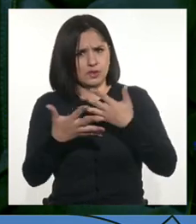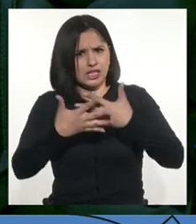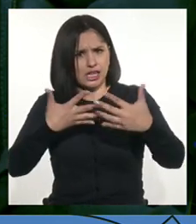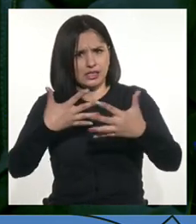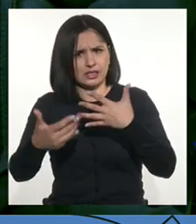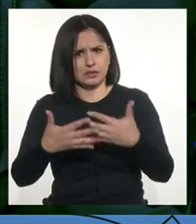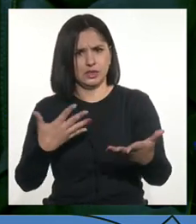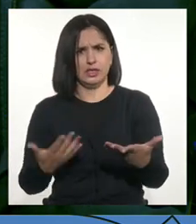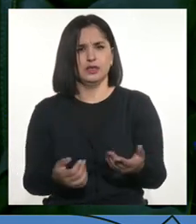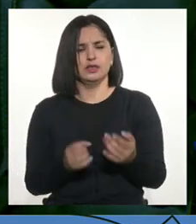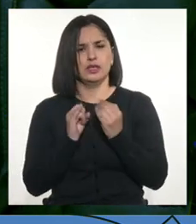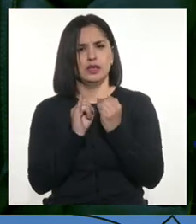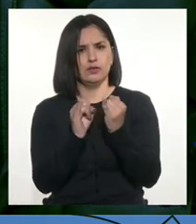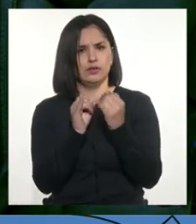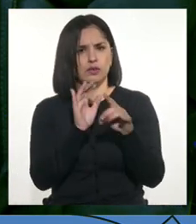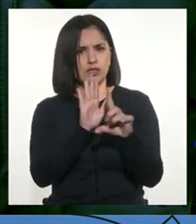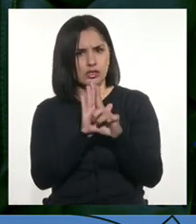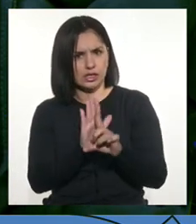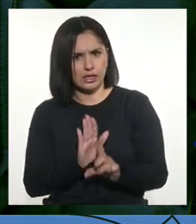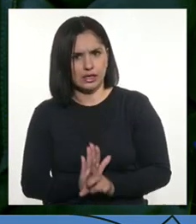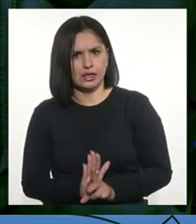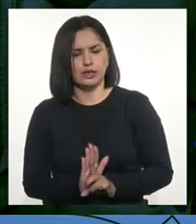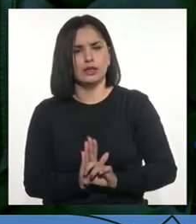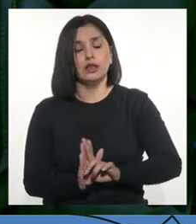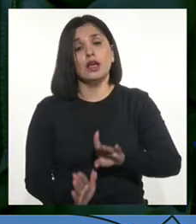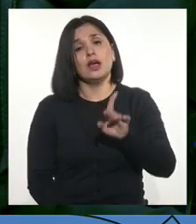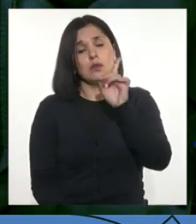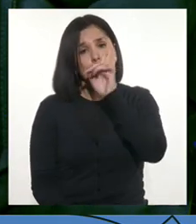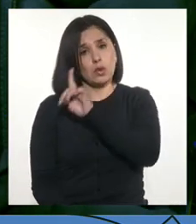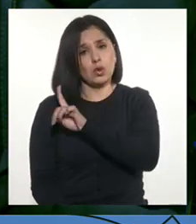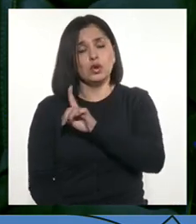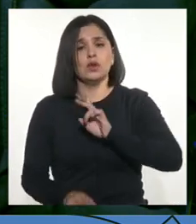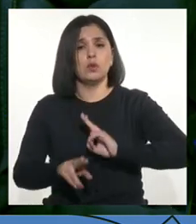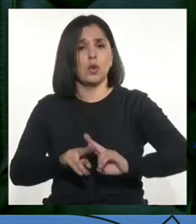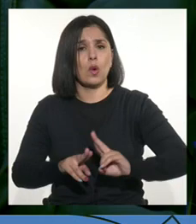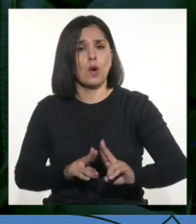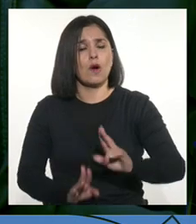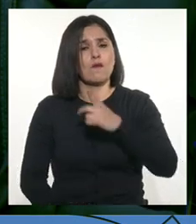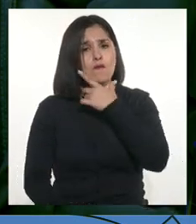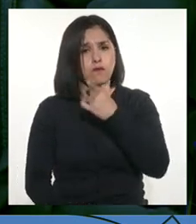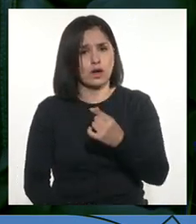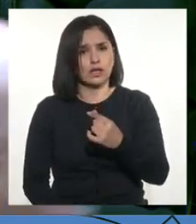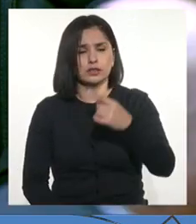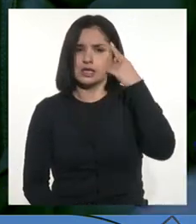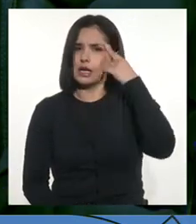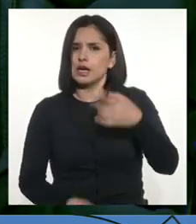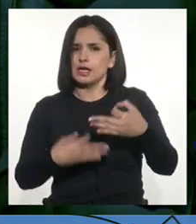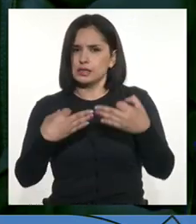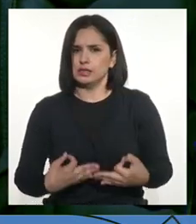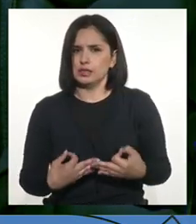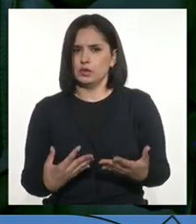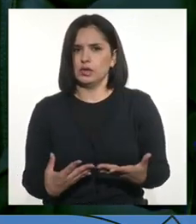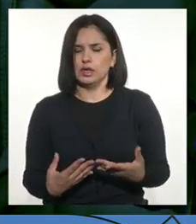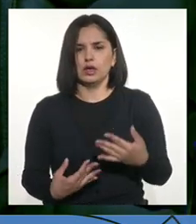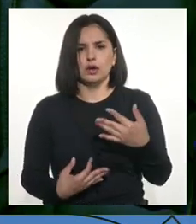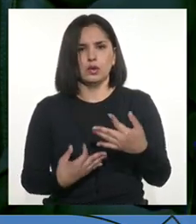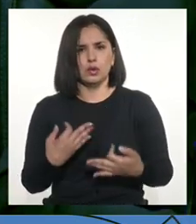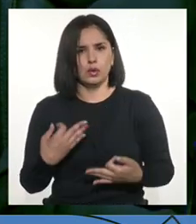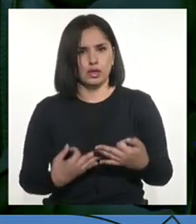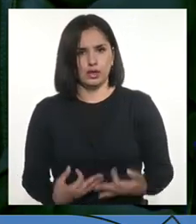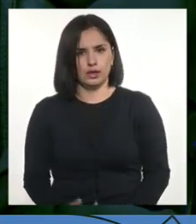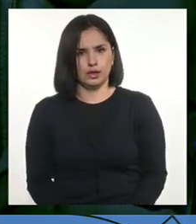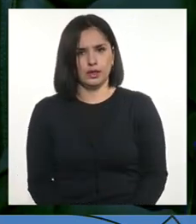de la información legislativa y finalmente facilitar la certeza y seguridad